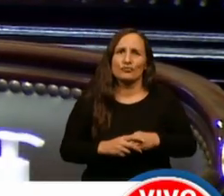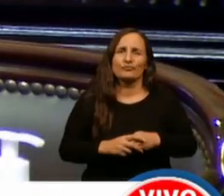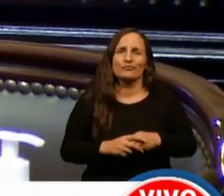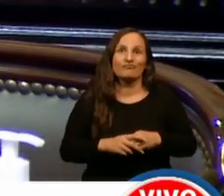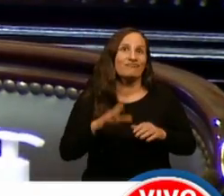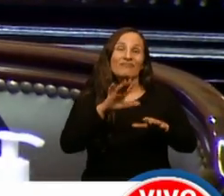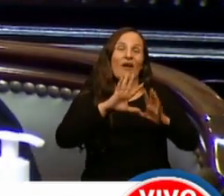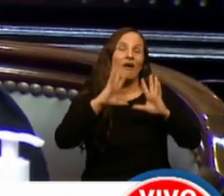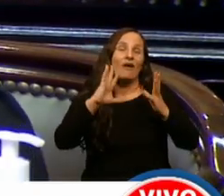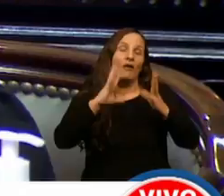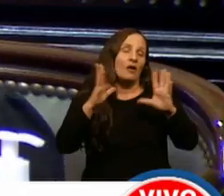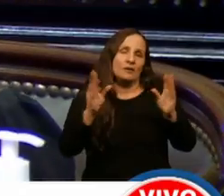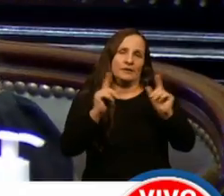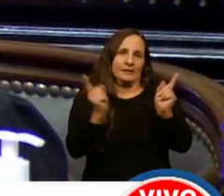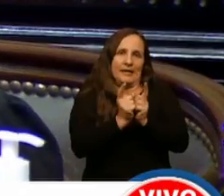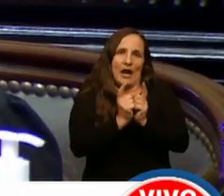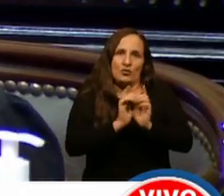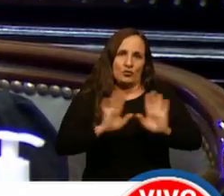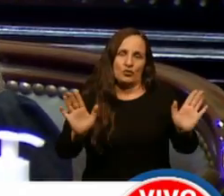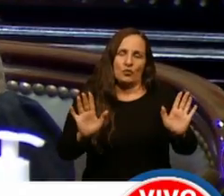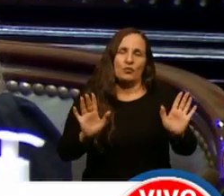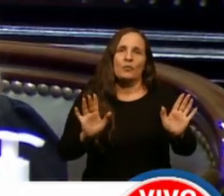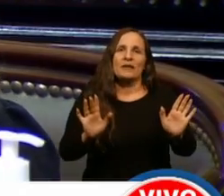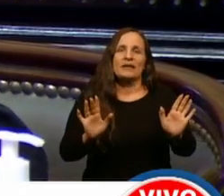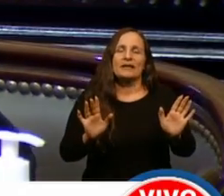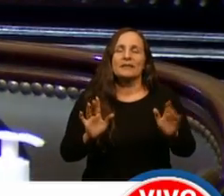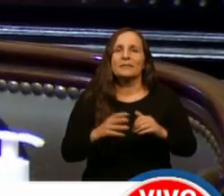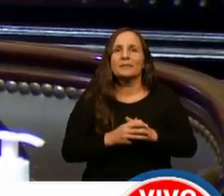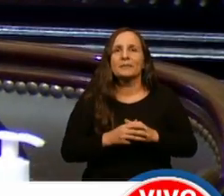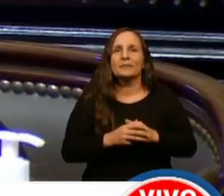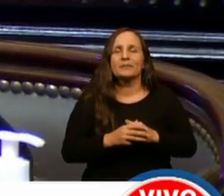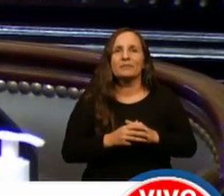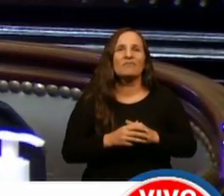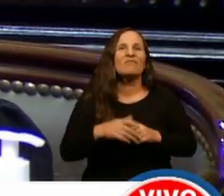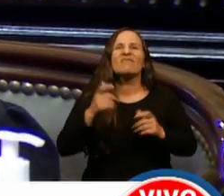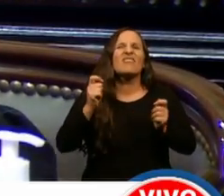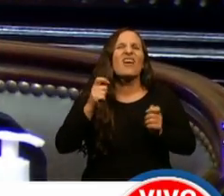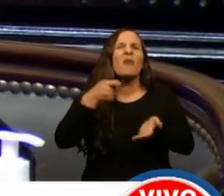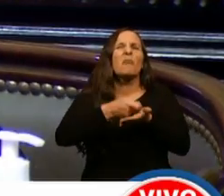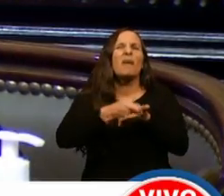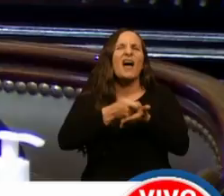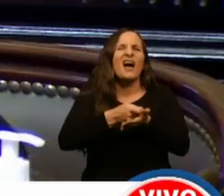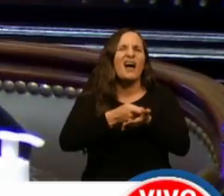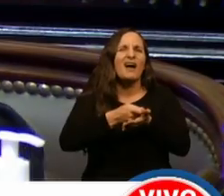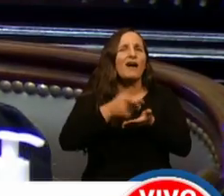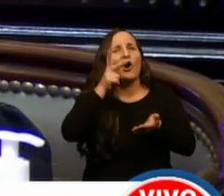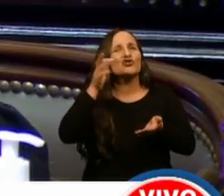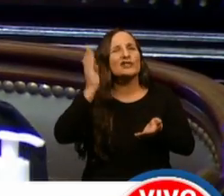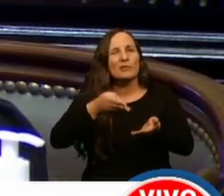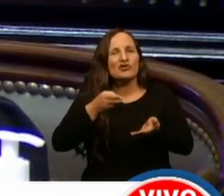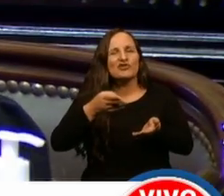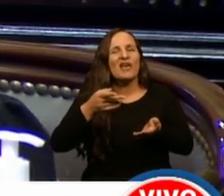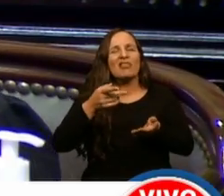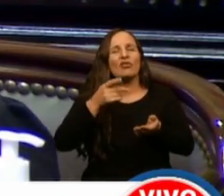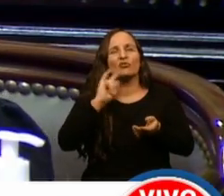para resumir señor presidente esto va a quienes van a pagar el 80 por ciento este sobrecosto como dije